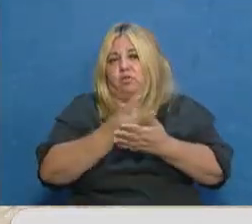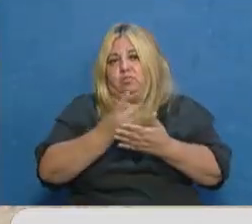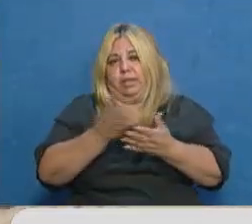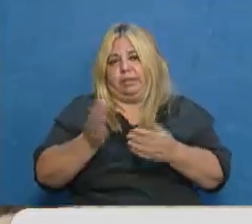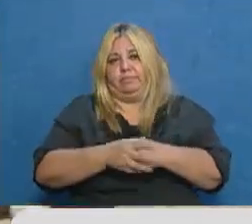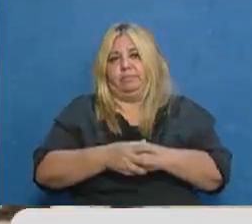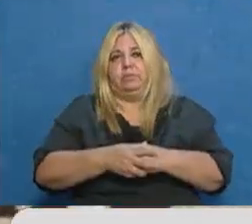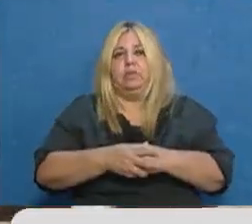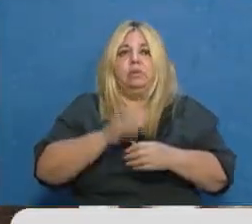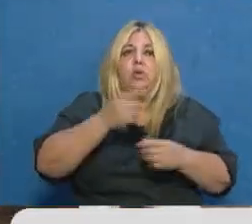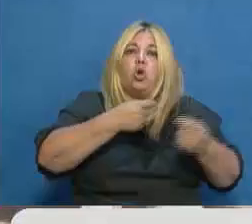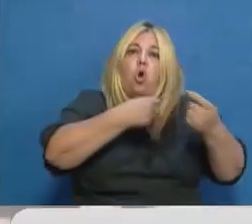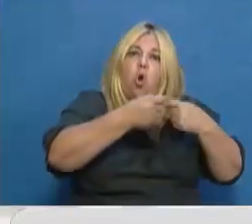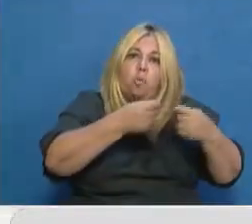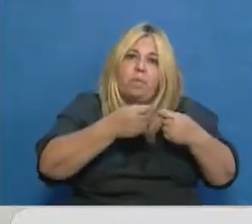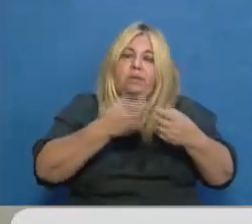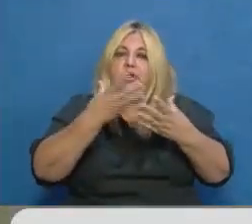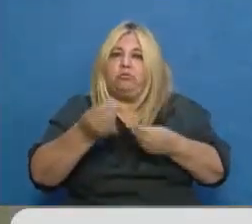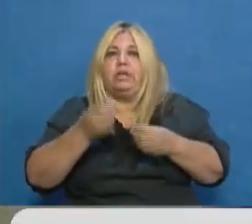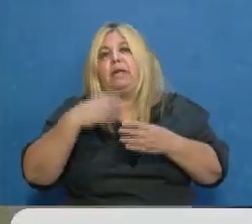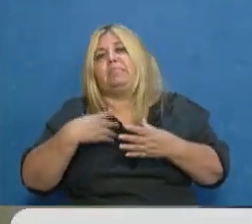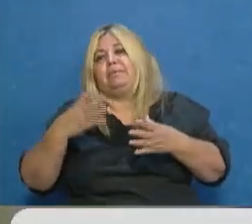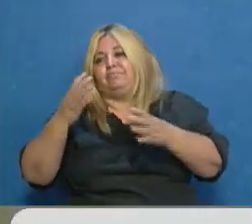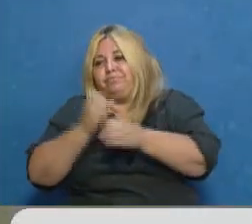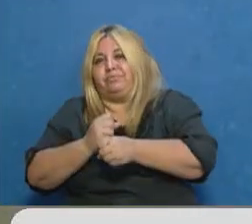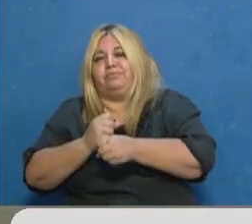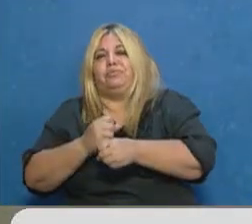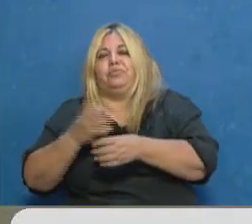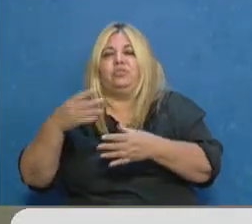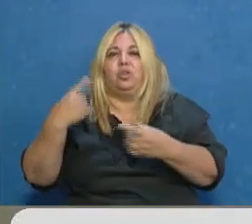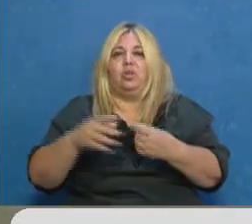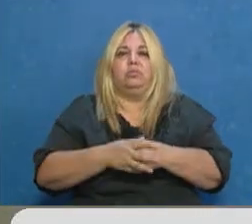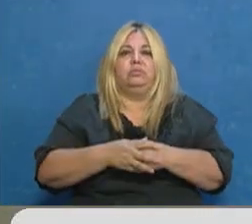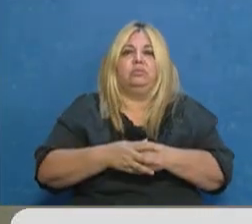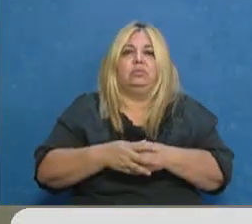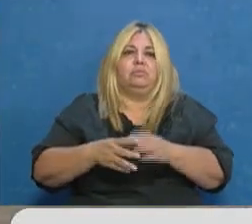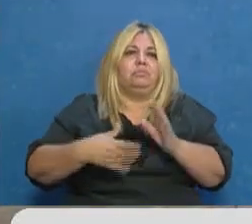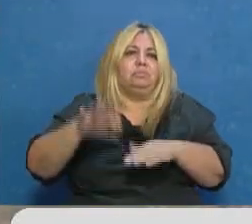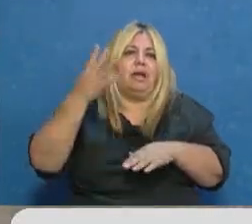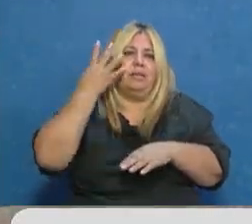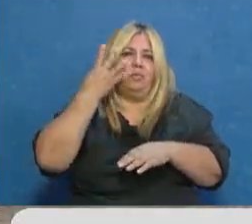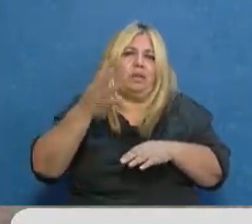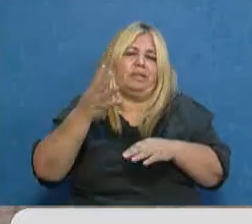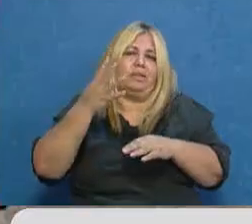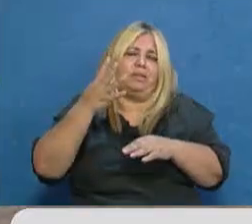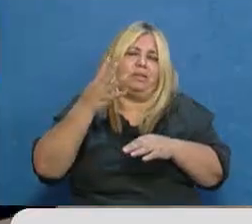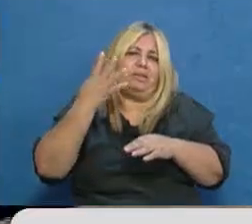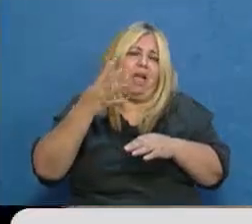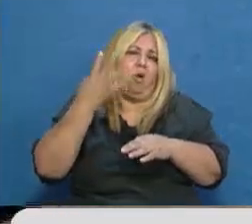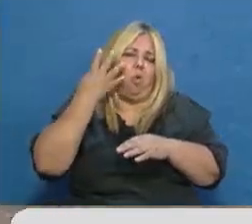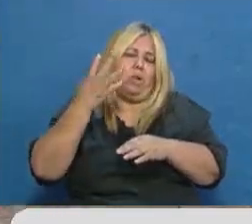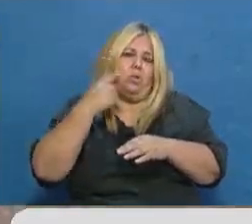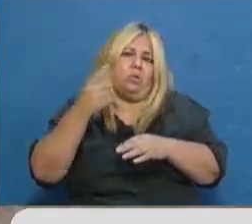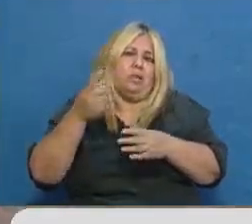los comercios, sino también del transporte. Casi más de 4.000 puestos de trabajo que se van a perder desde marzo que no estamos